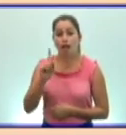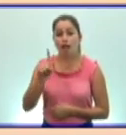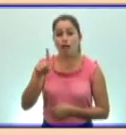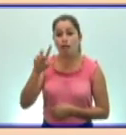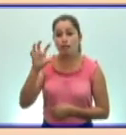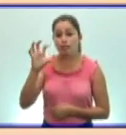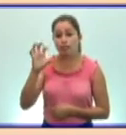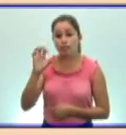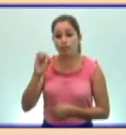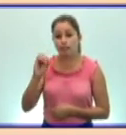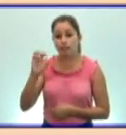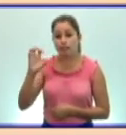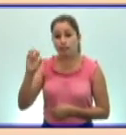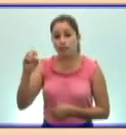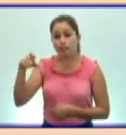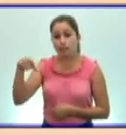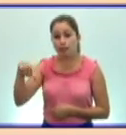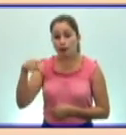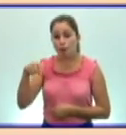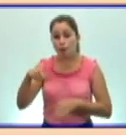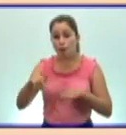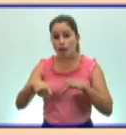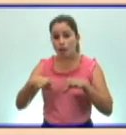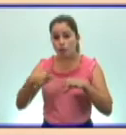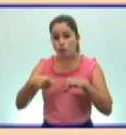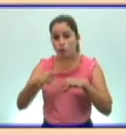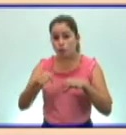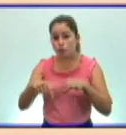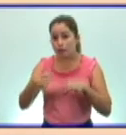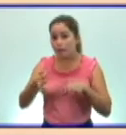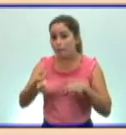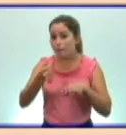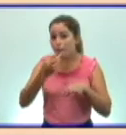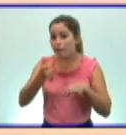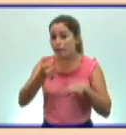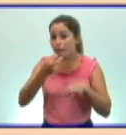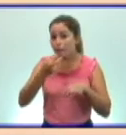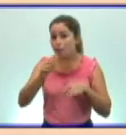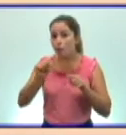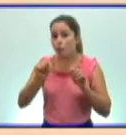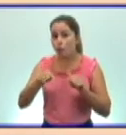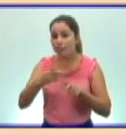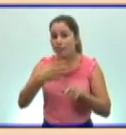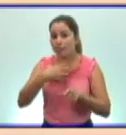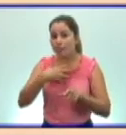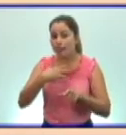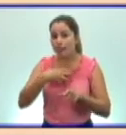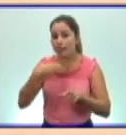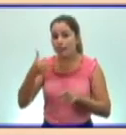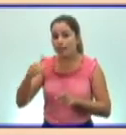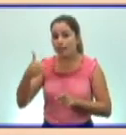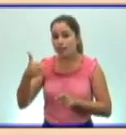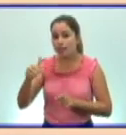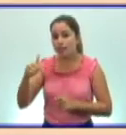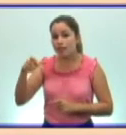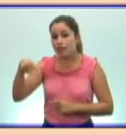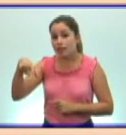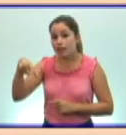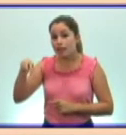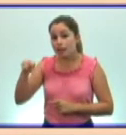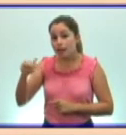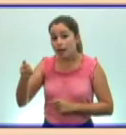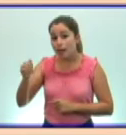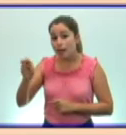gramos de la disolución de este medicamento, pues habrán 10 gramos de dicha